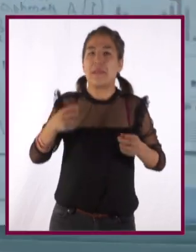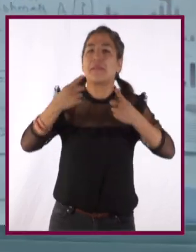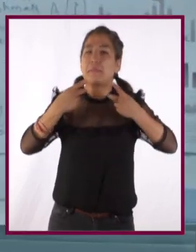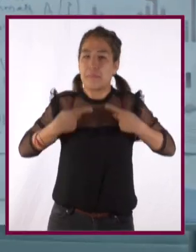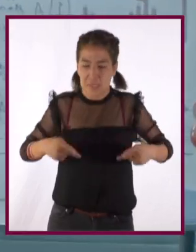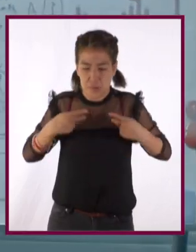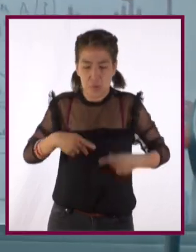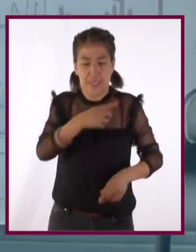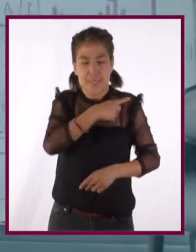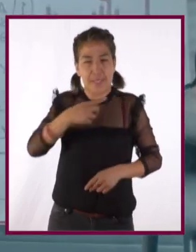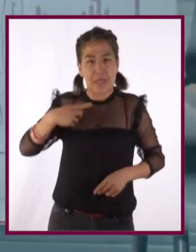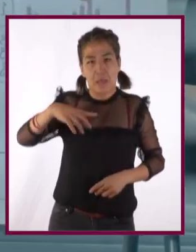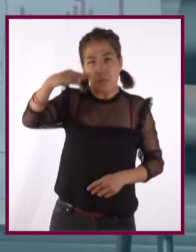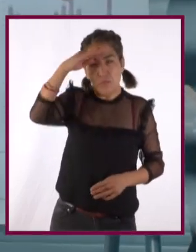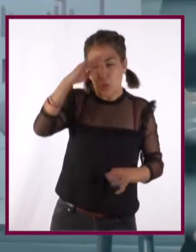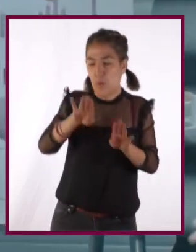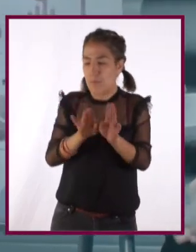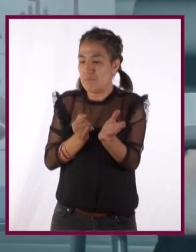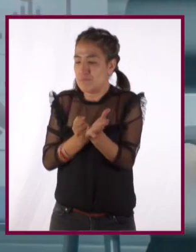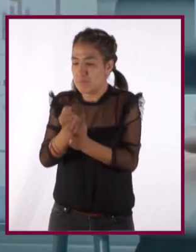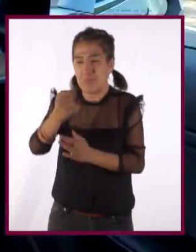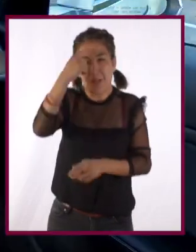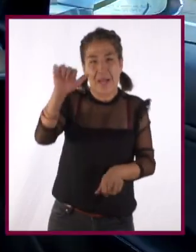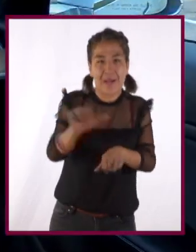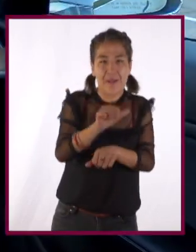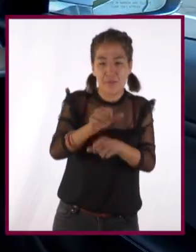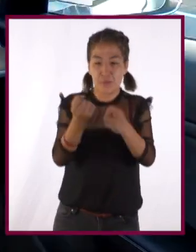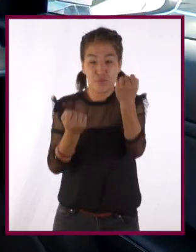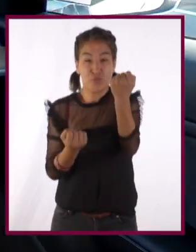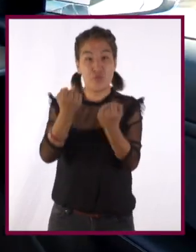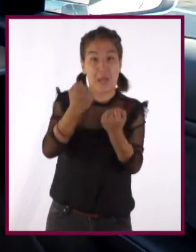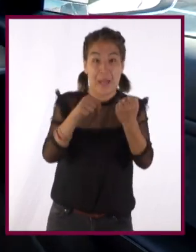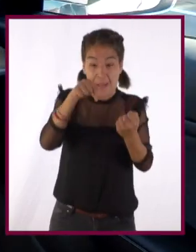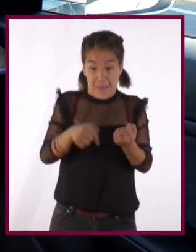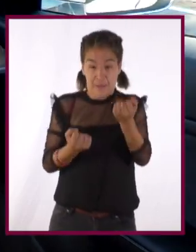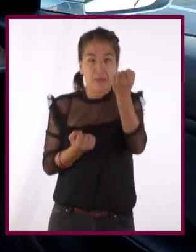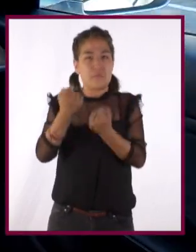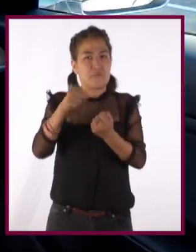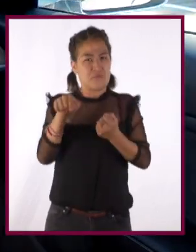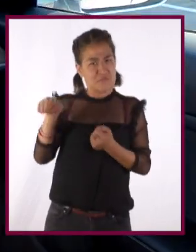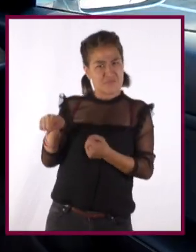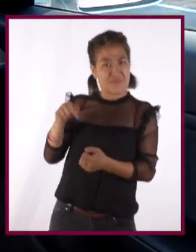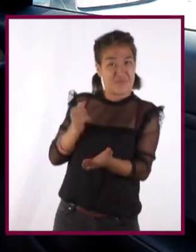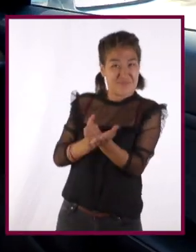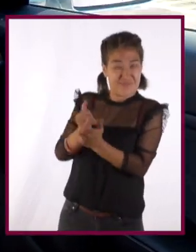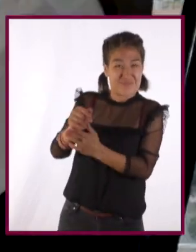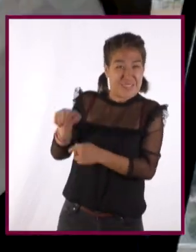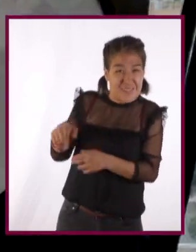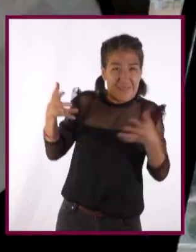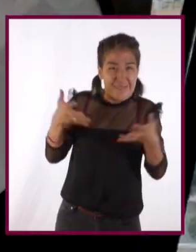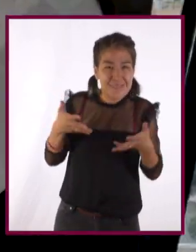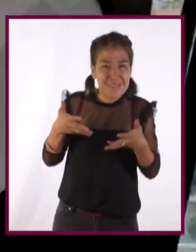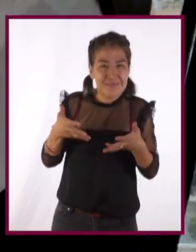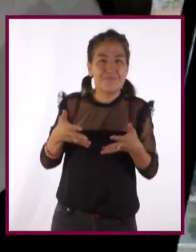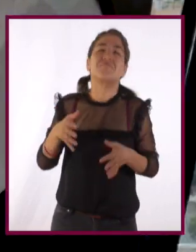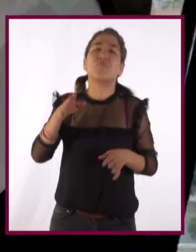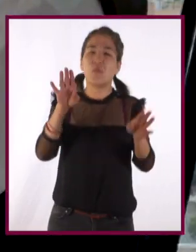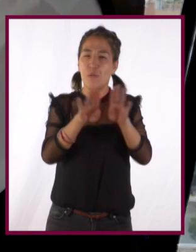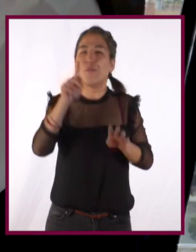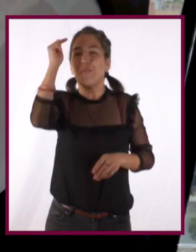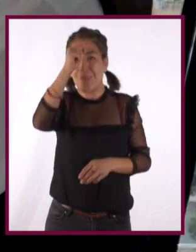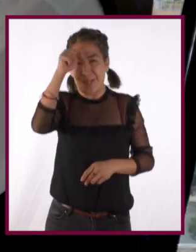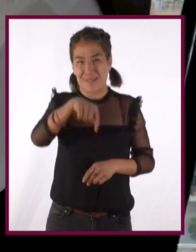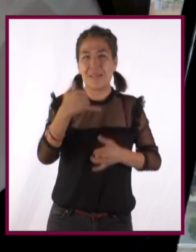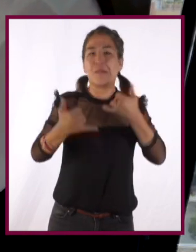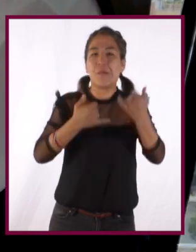los humanos sean quienes tomen las decisiones de conducción, hacemos que sean los autos los que decidan? La teoría de